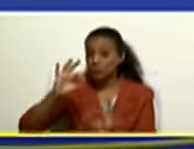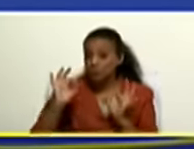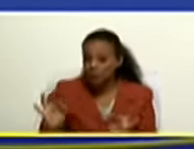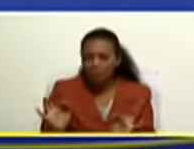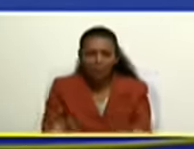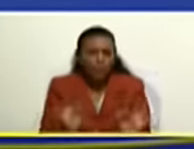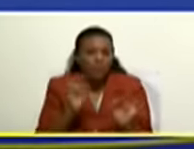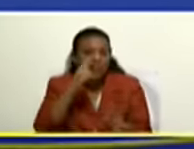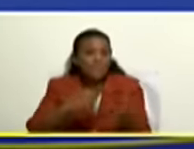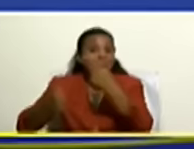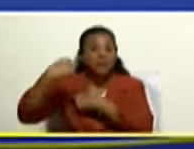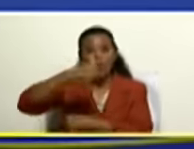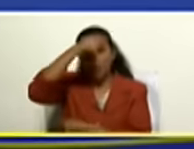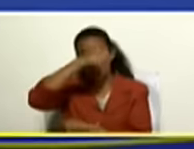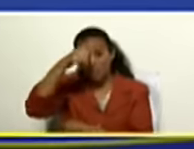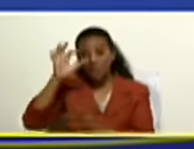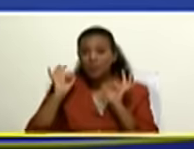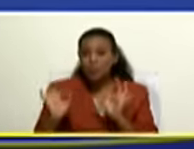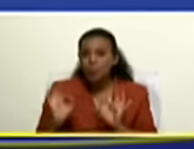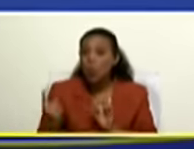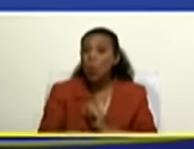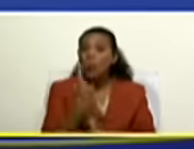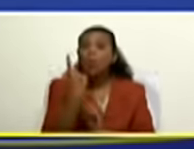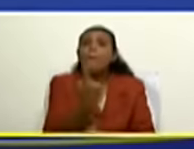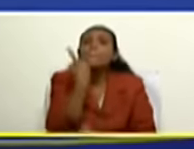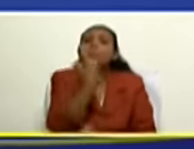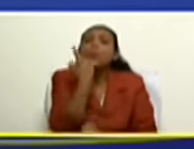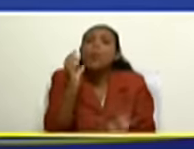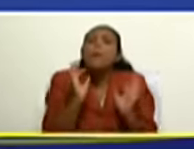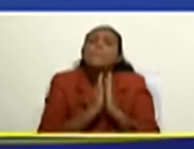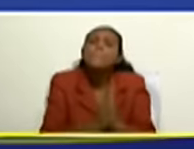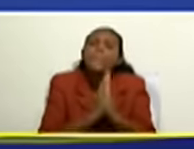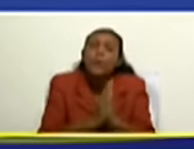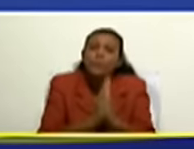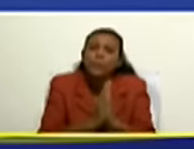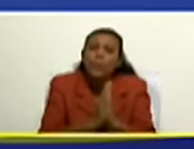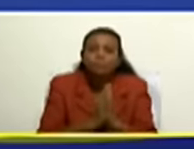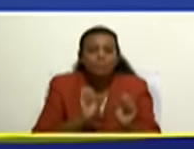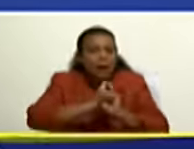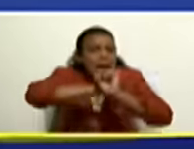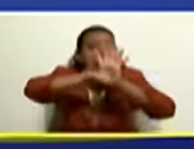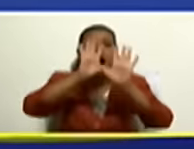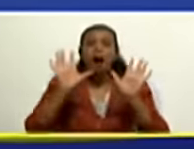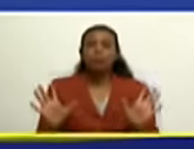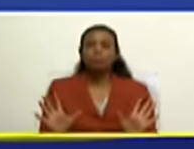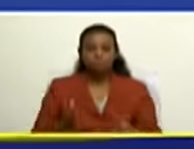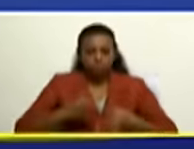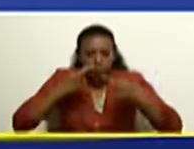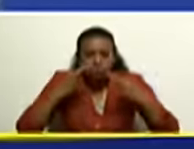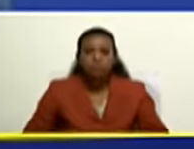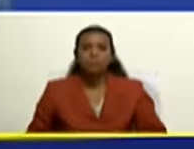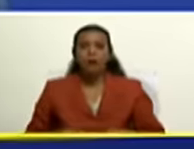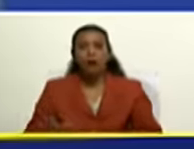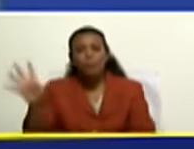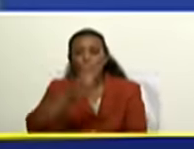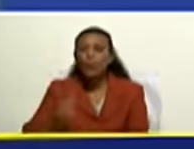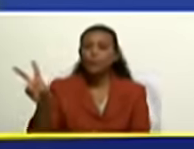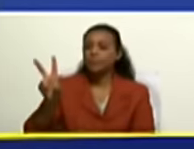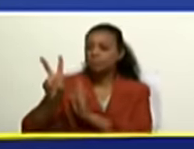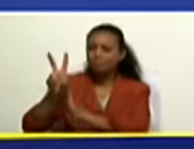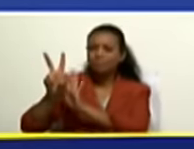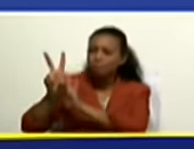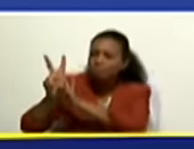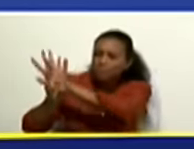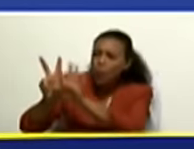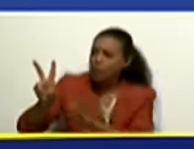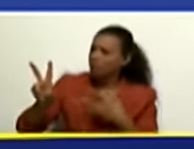de noviembre, del pasado domingo. Lo único que se nos pide es que seamos parciales por Venezuela,